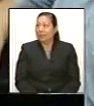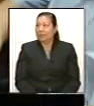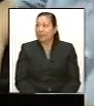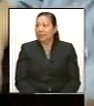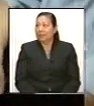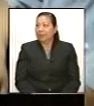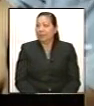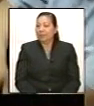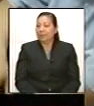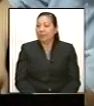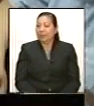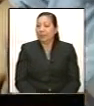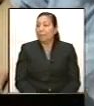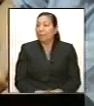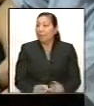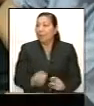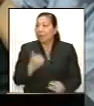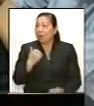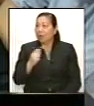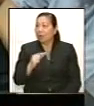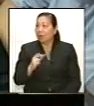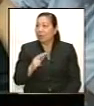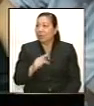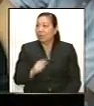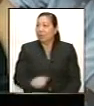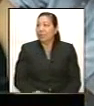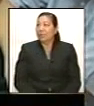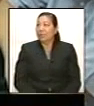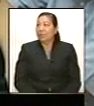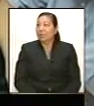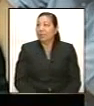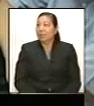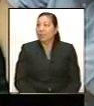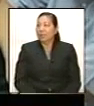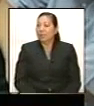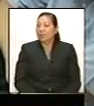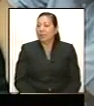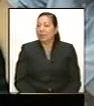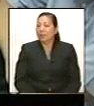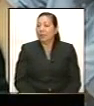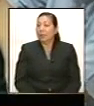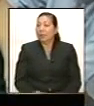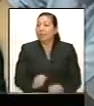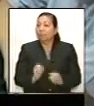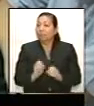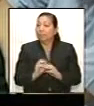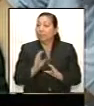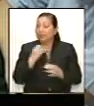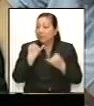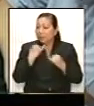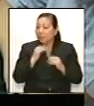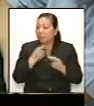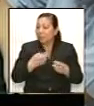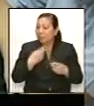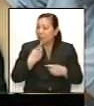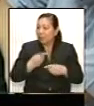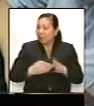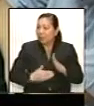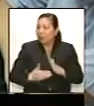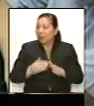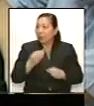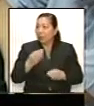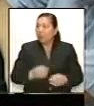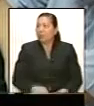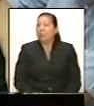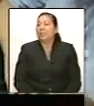¿Qué tal? Buenos días. Bueno, yo soy Alejandra González, directora de Protección de Datos de la Dirección General de Transparencia, Acceso a la Información Pública y Protección de Datos del Ministerio de